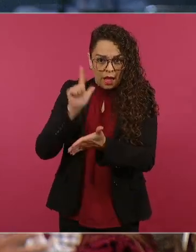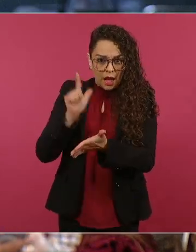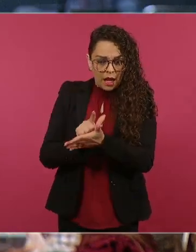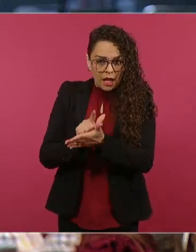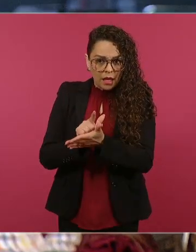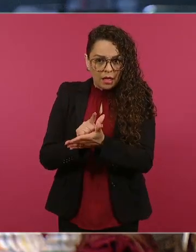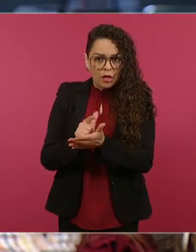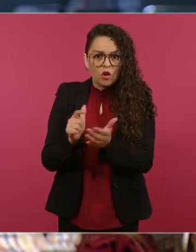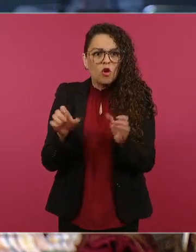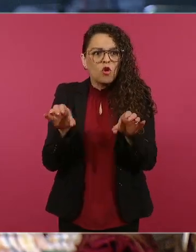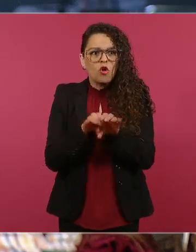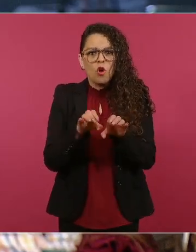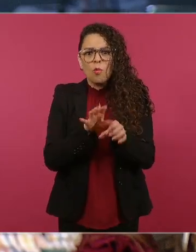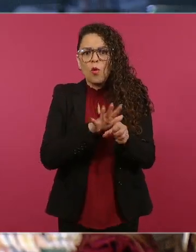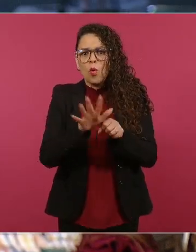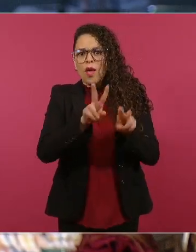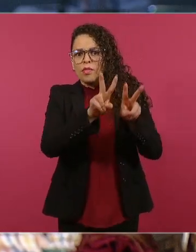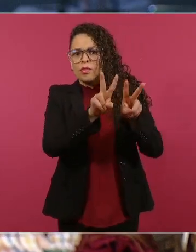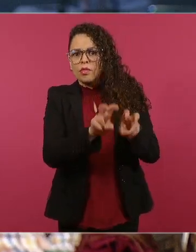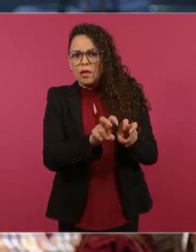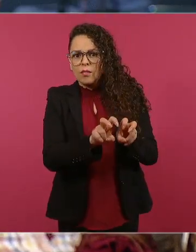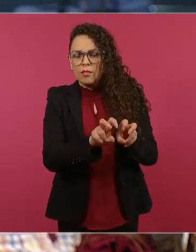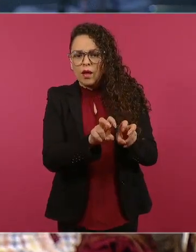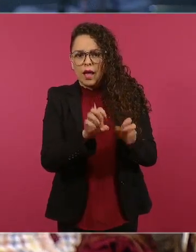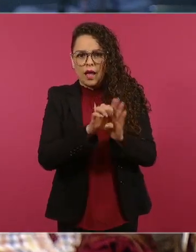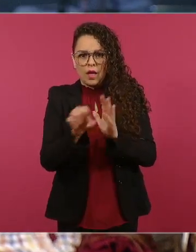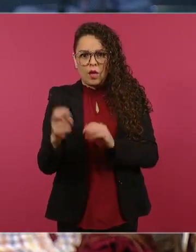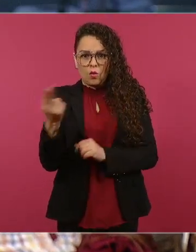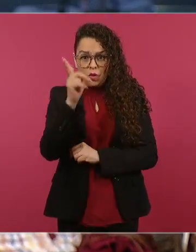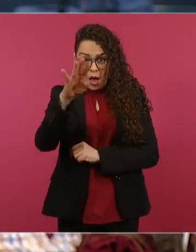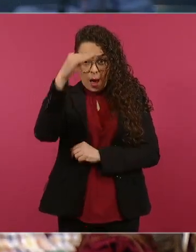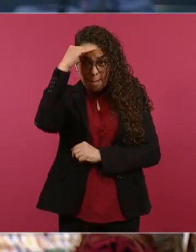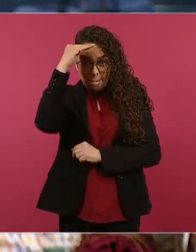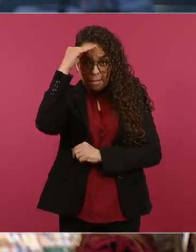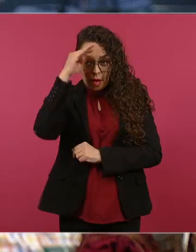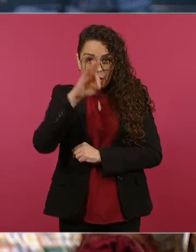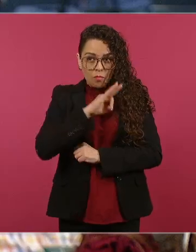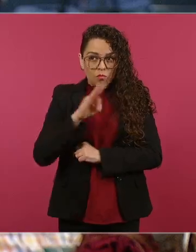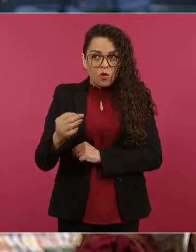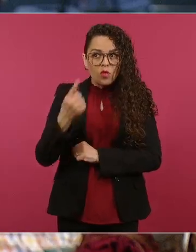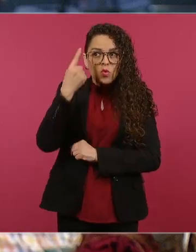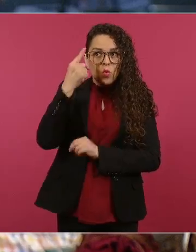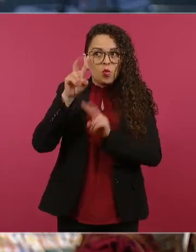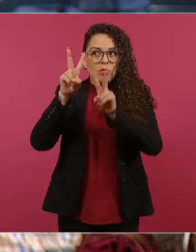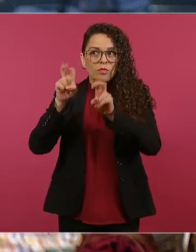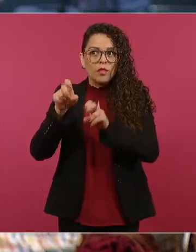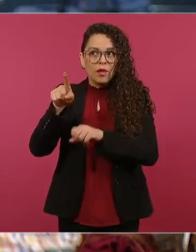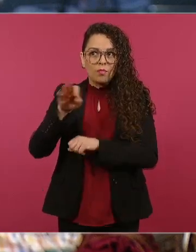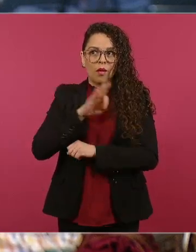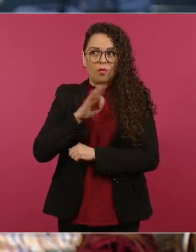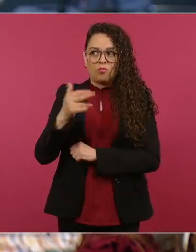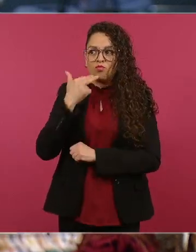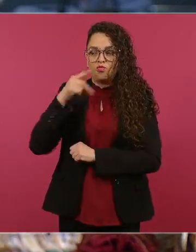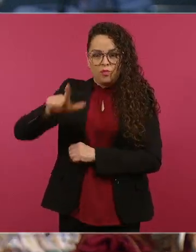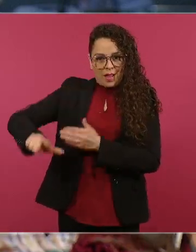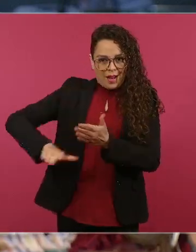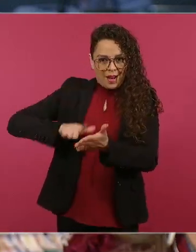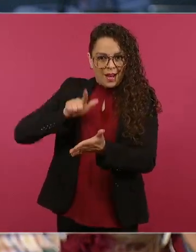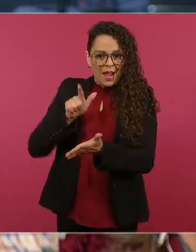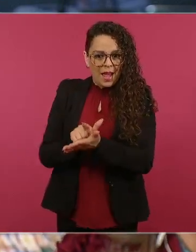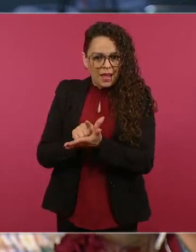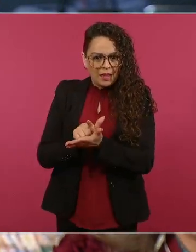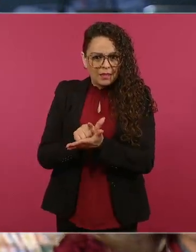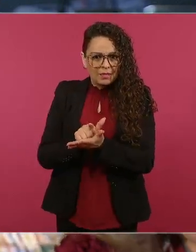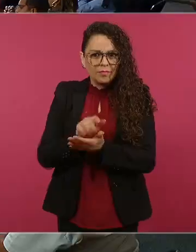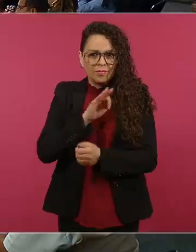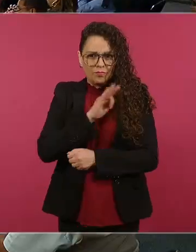algún caso en la mira en la que pudiera usted estar aplicando esta ley, ¿para qué sujetos a proceso? Por favor,